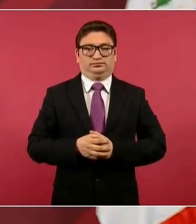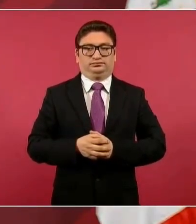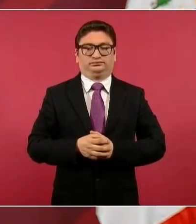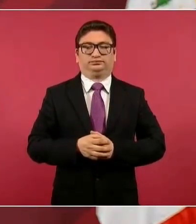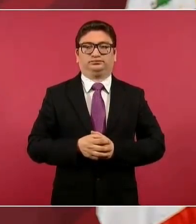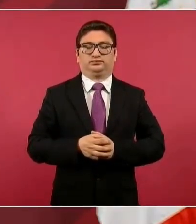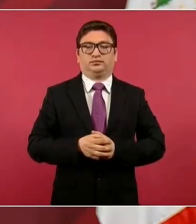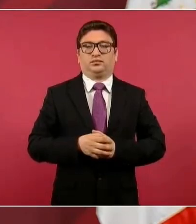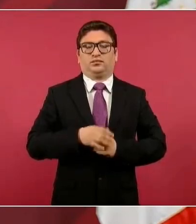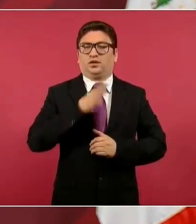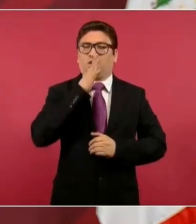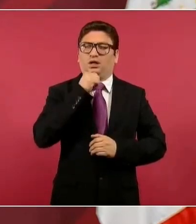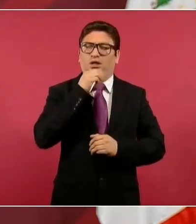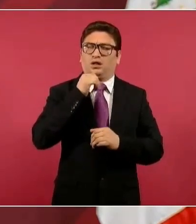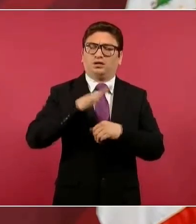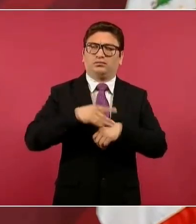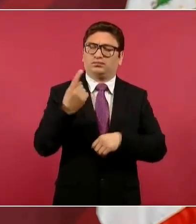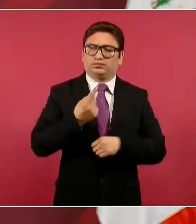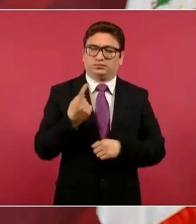porque